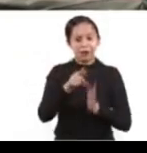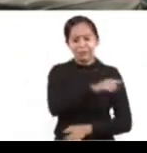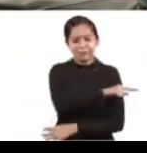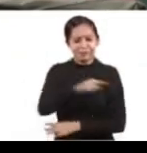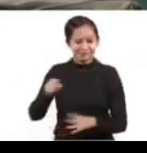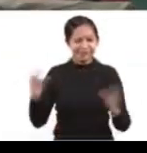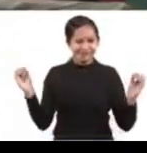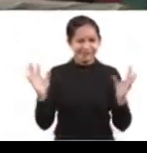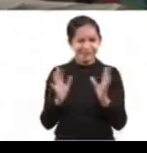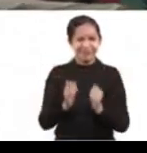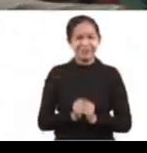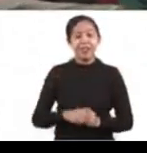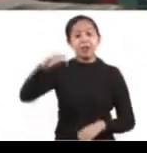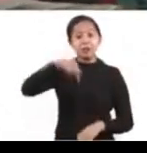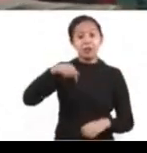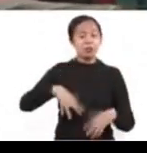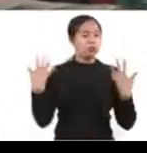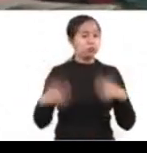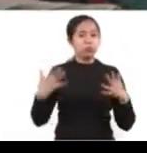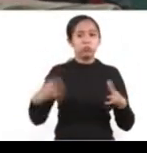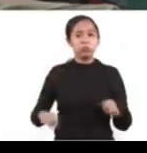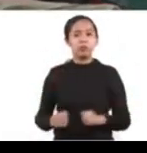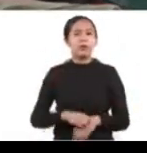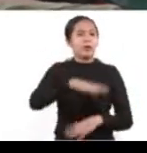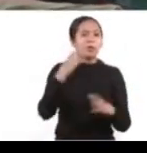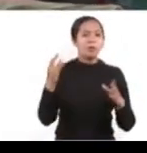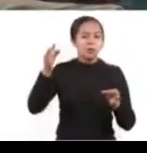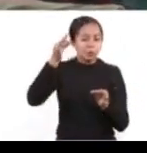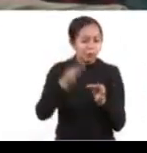participantes en este reto, porque hoy se va a romper.